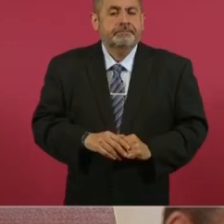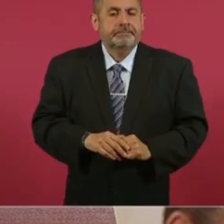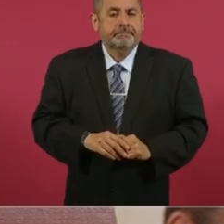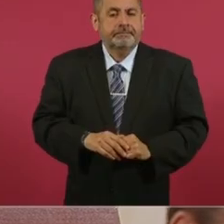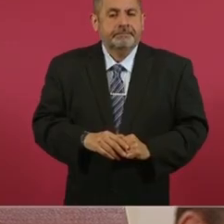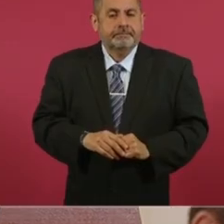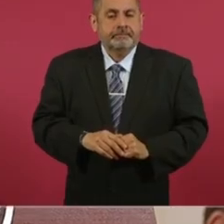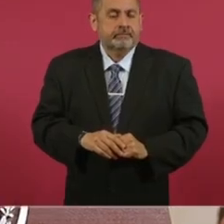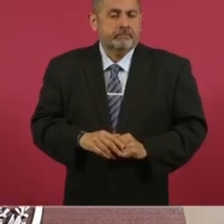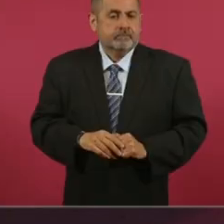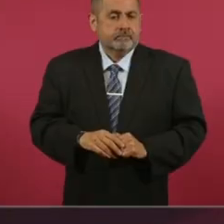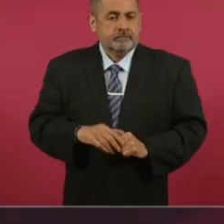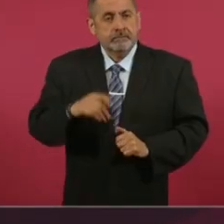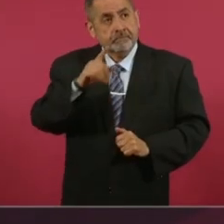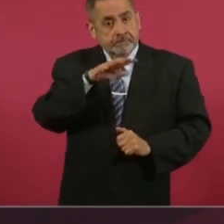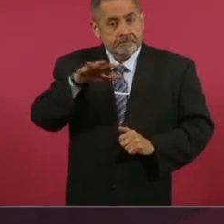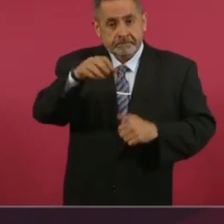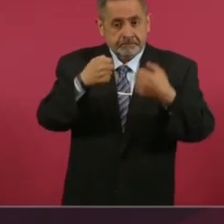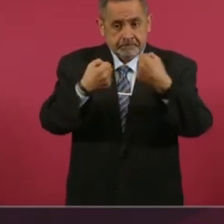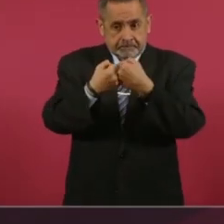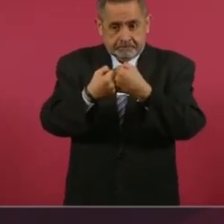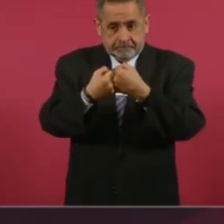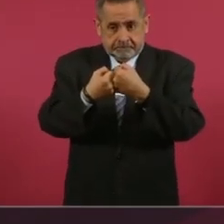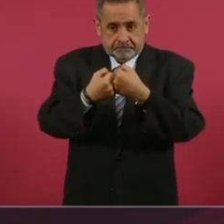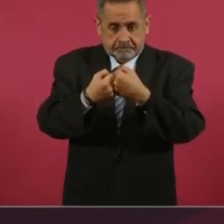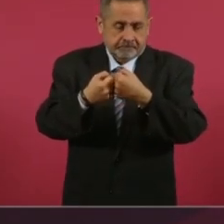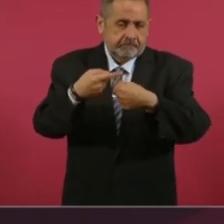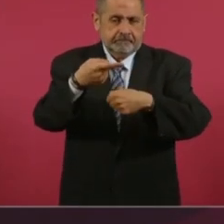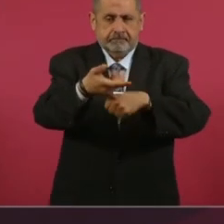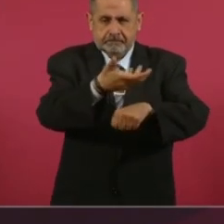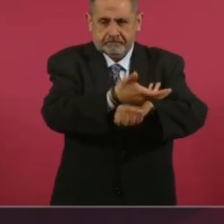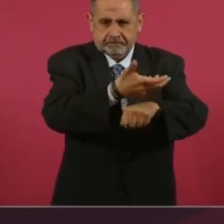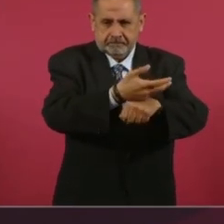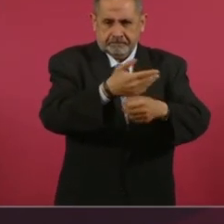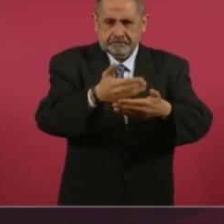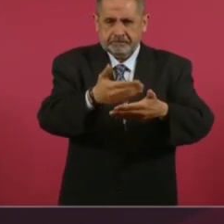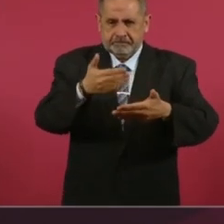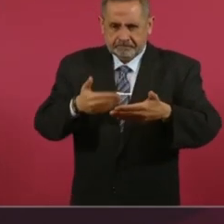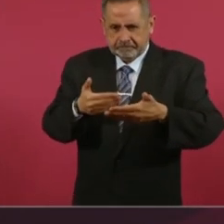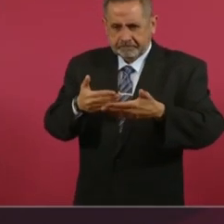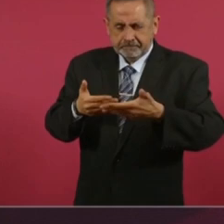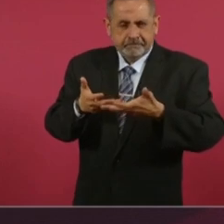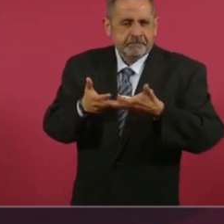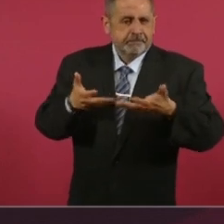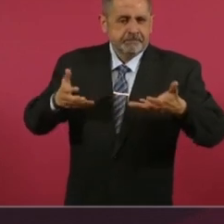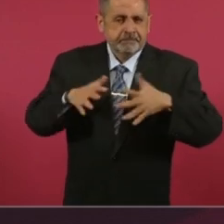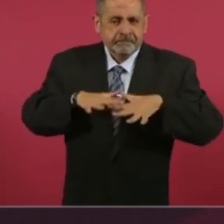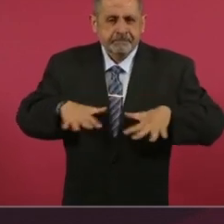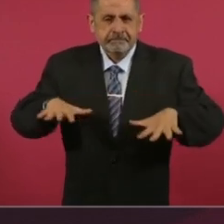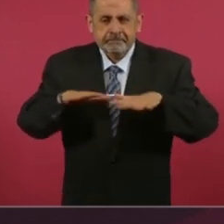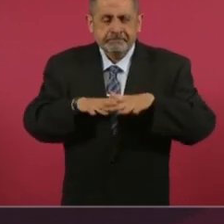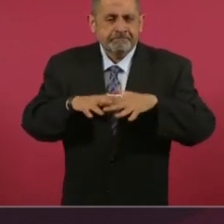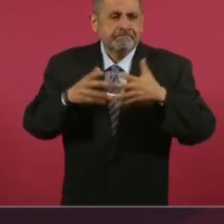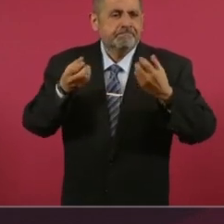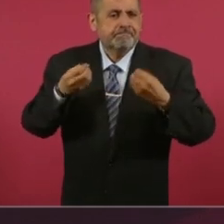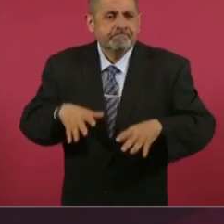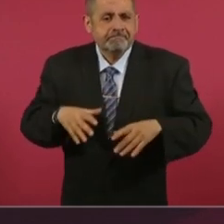que afecta sobre todo la producción, la distribución del gas